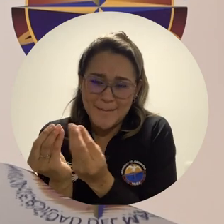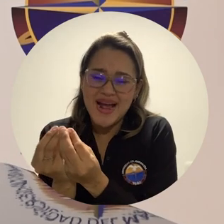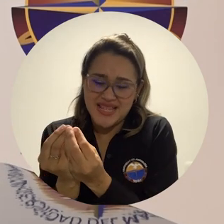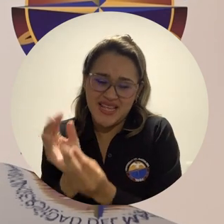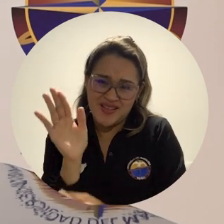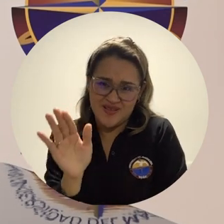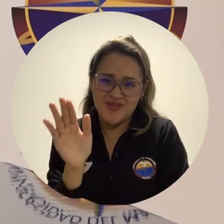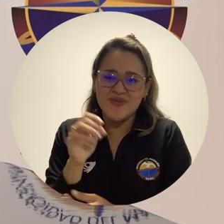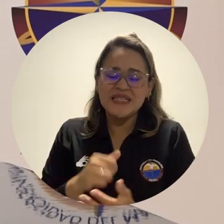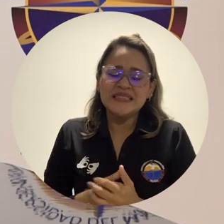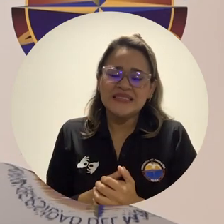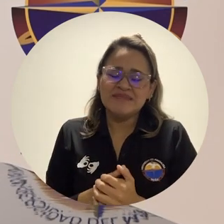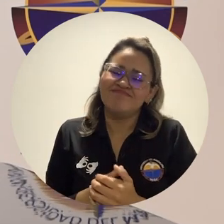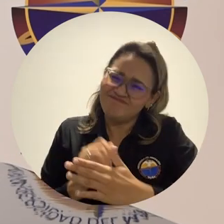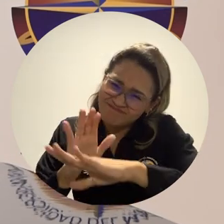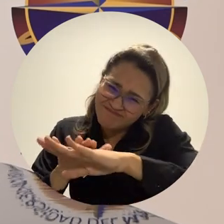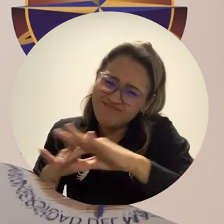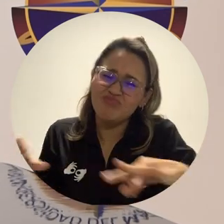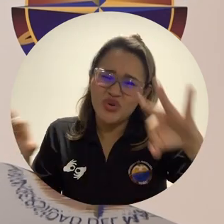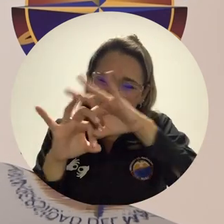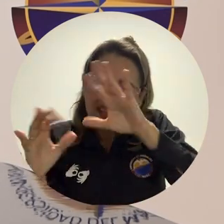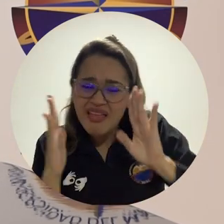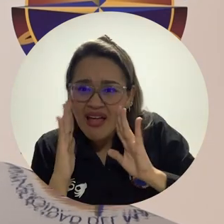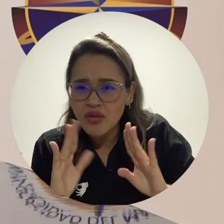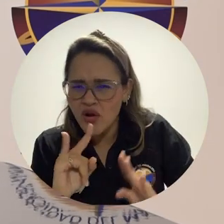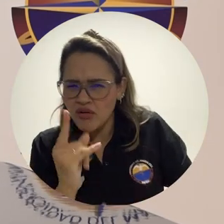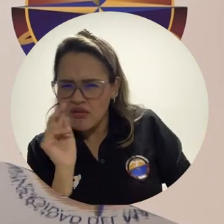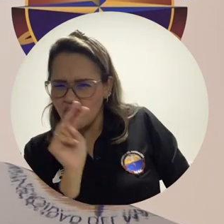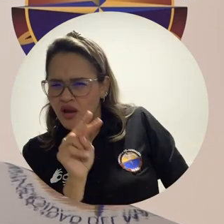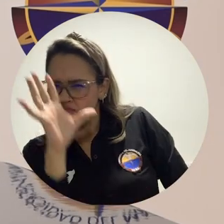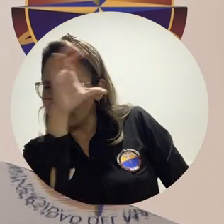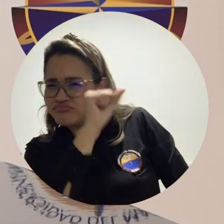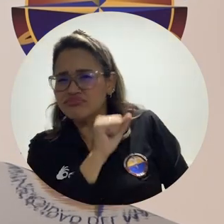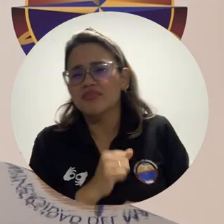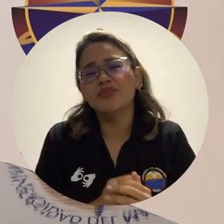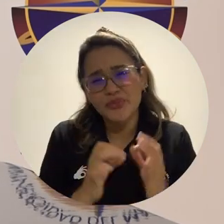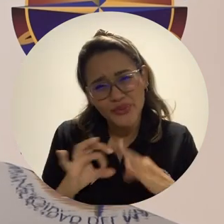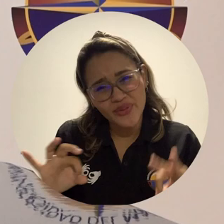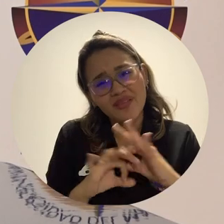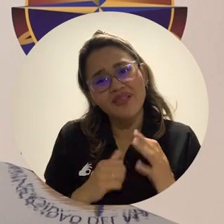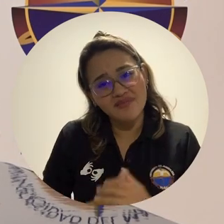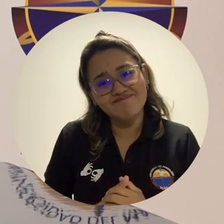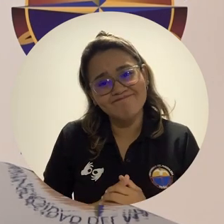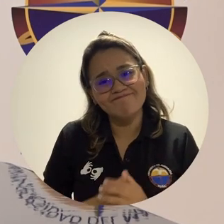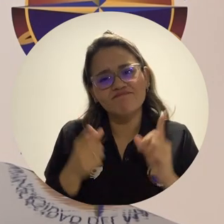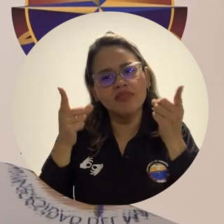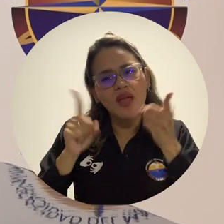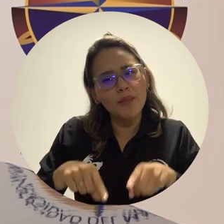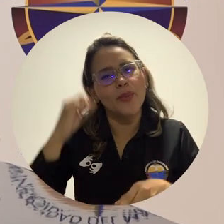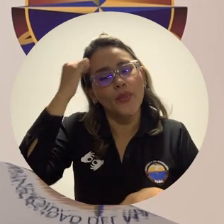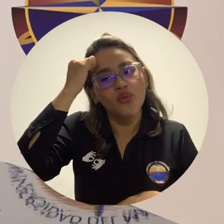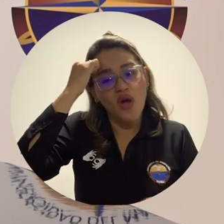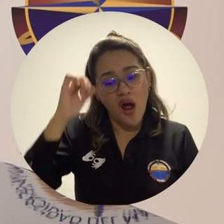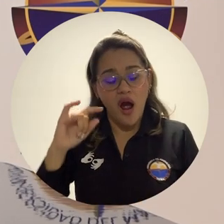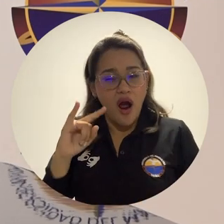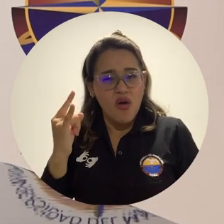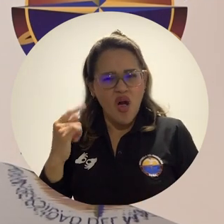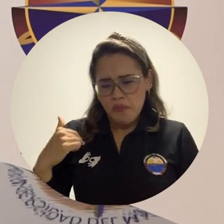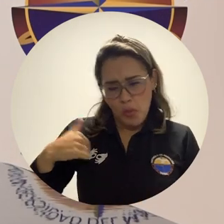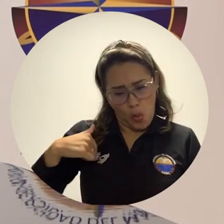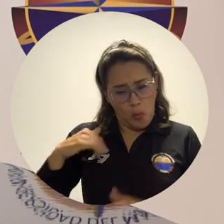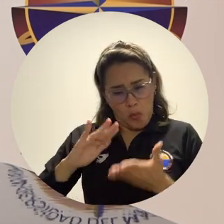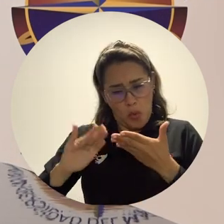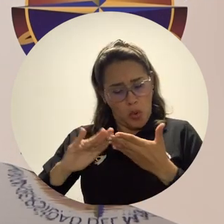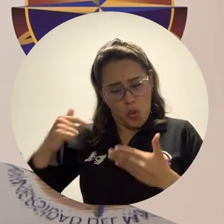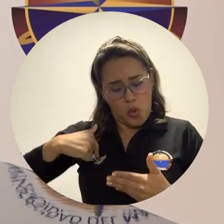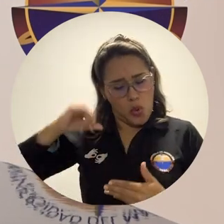a sus familias, a sus compañeros. Por favor, para que esto no suceda en vano, estemos atentos para que más casos como esto no